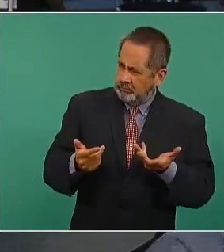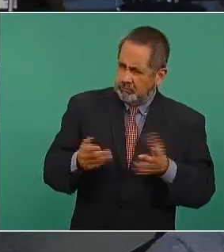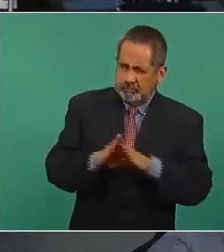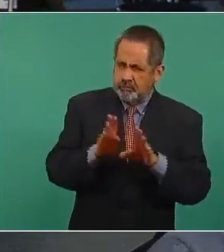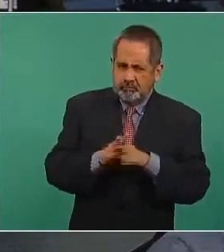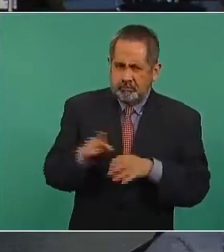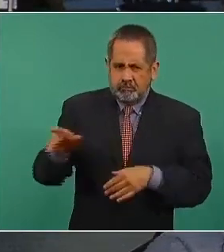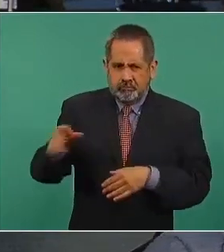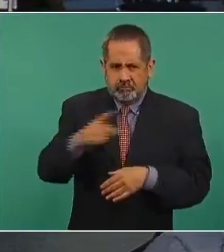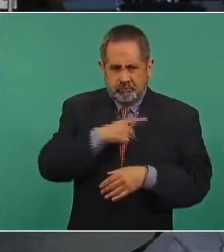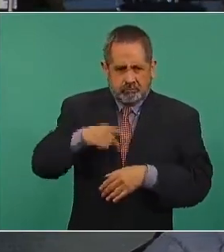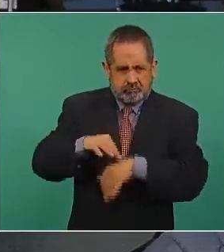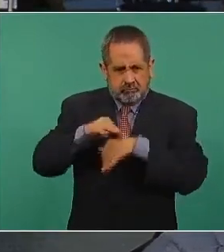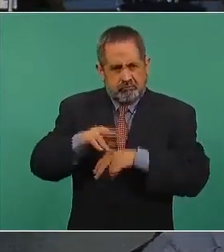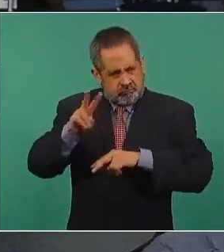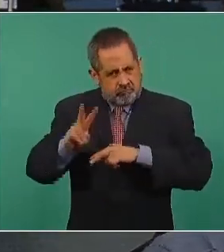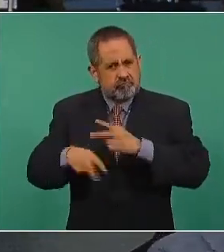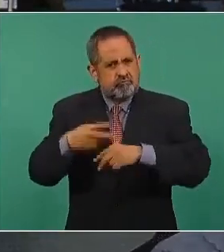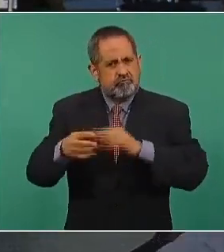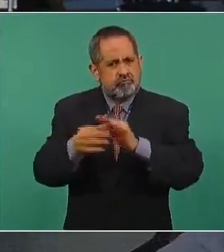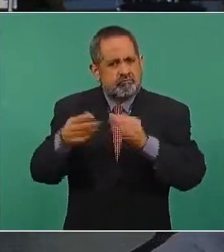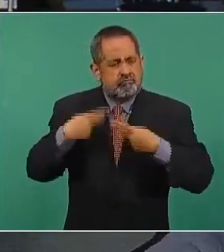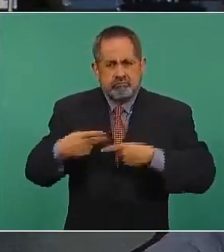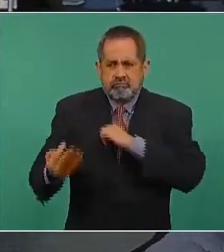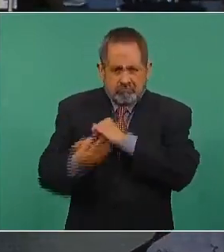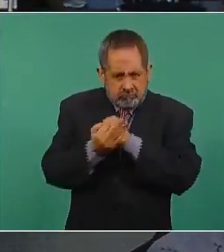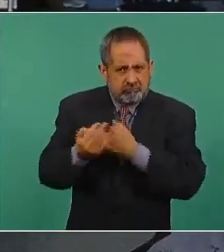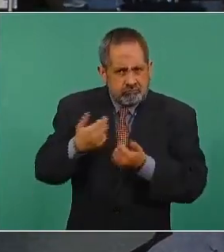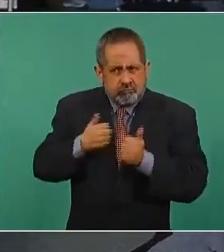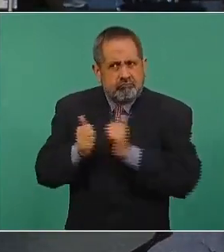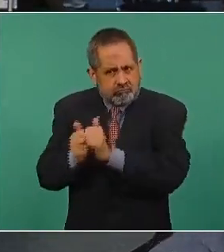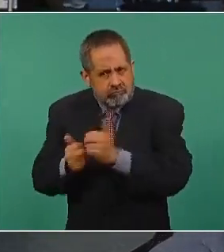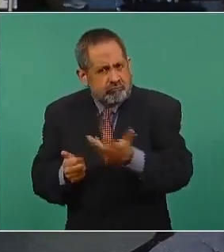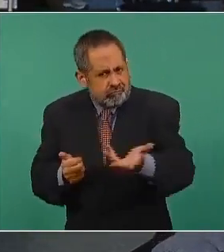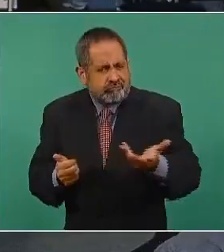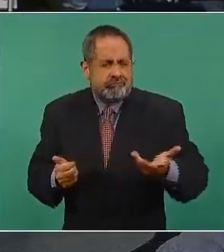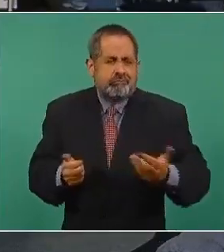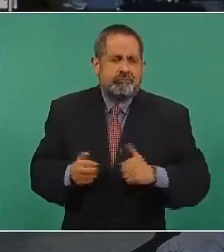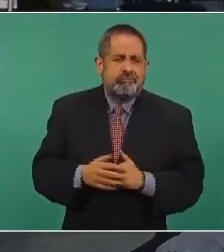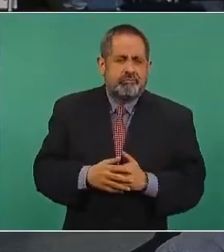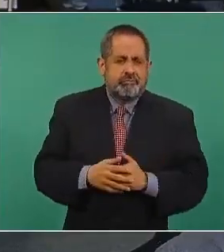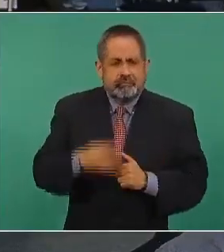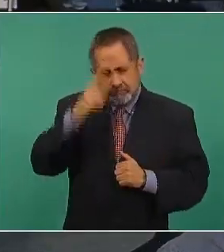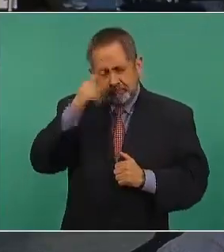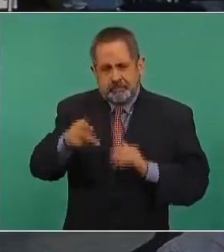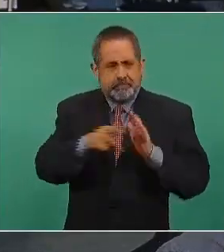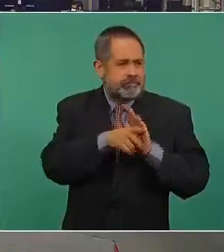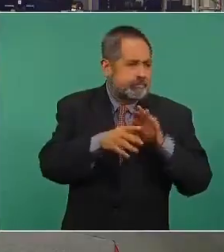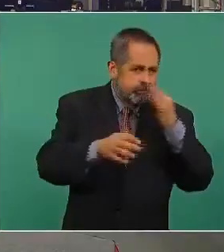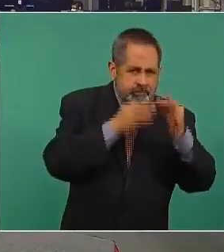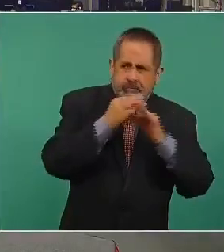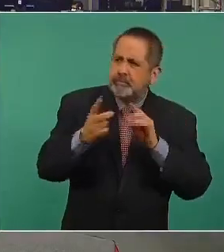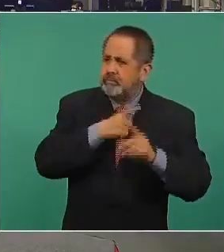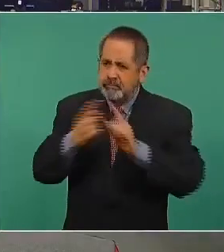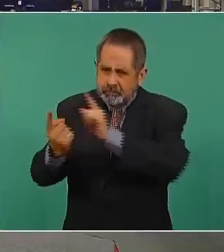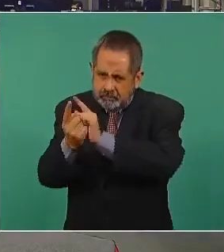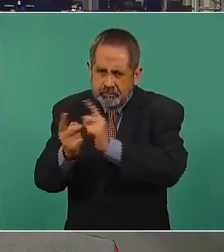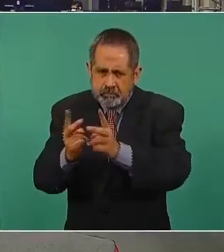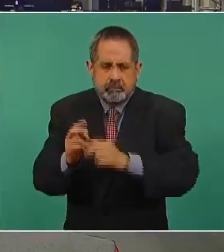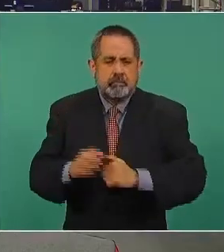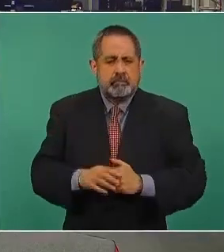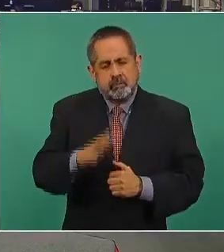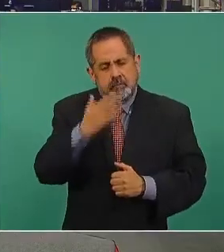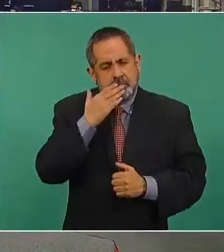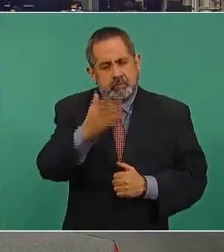la vida de los ciudadanos, ¿no? De la cercanía con prensa independiente sobre todo. Muy